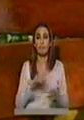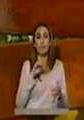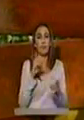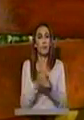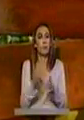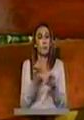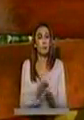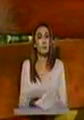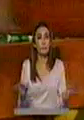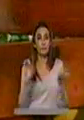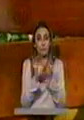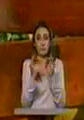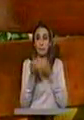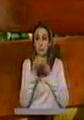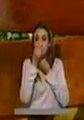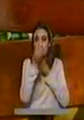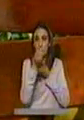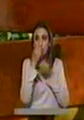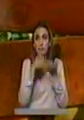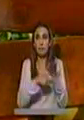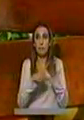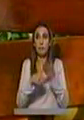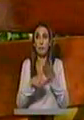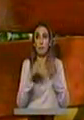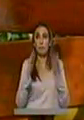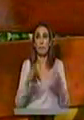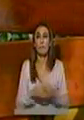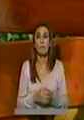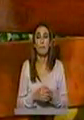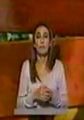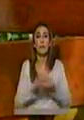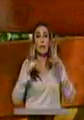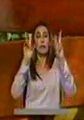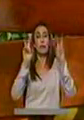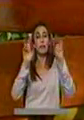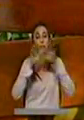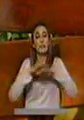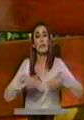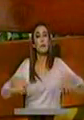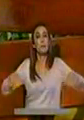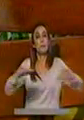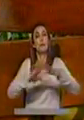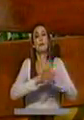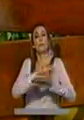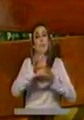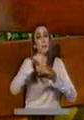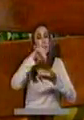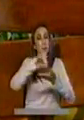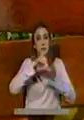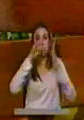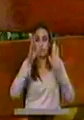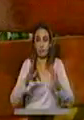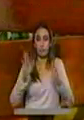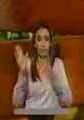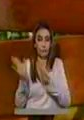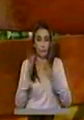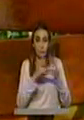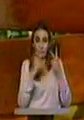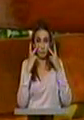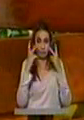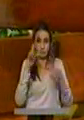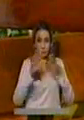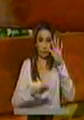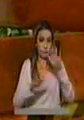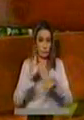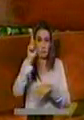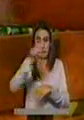importante información la que comparte con nosotros, sí. señora ministra, sobre todo para la comunidad manavita, para nuestros hermanos manavitas que necesitan en